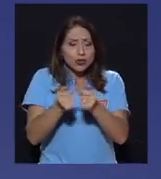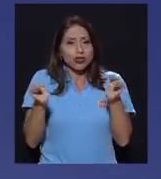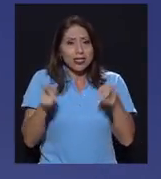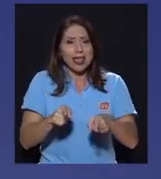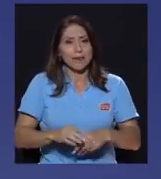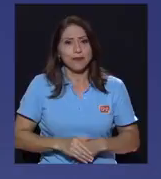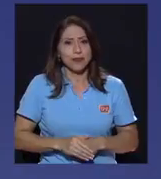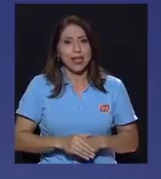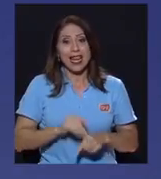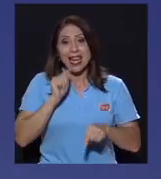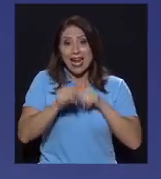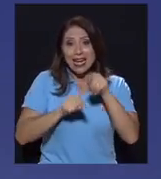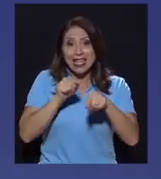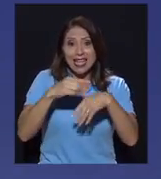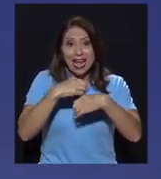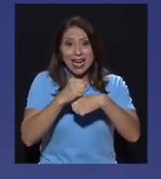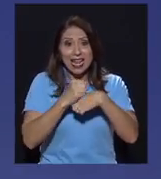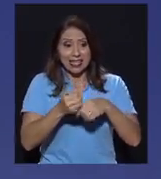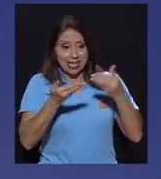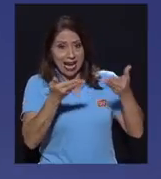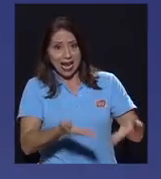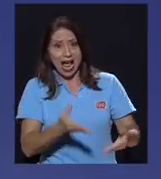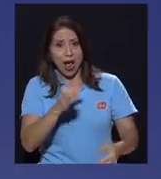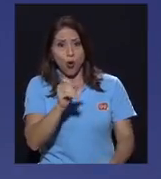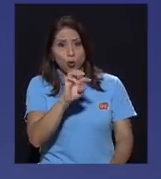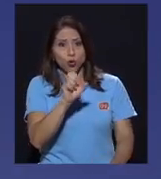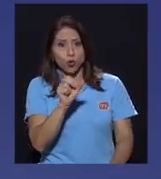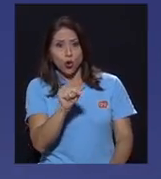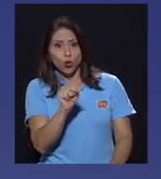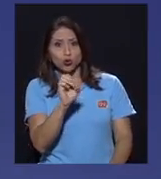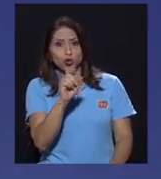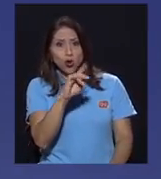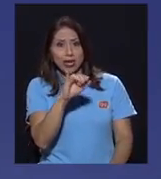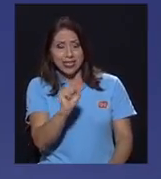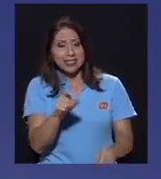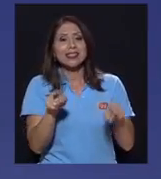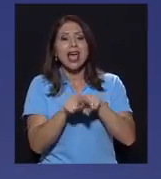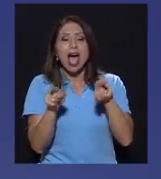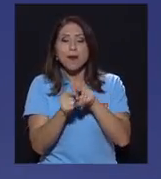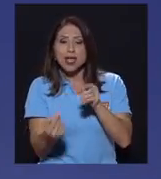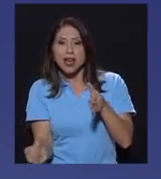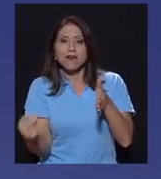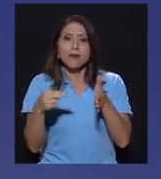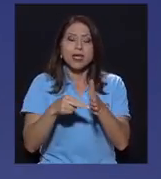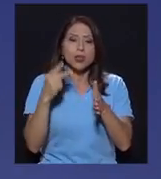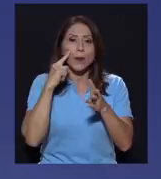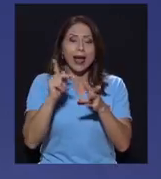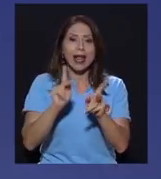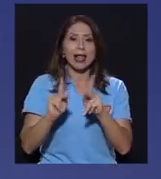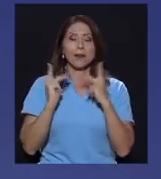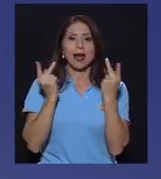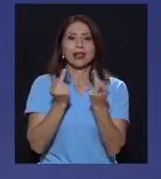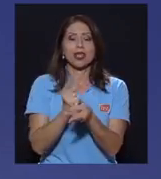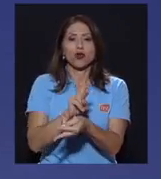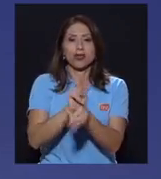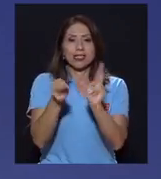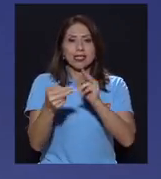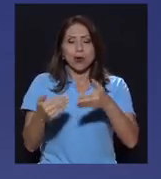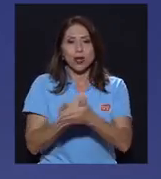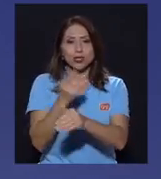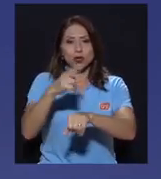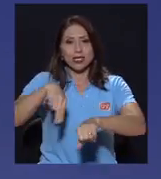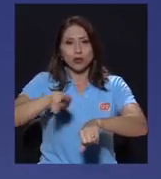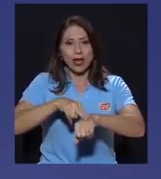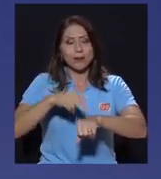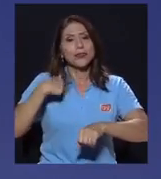crítica que le hice outón solís acá en la mesa le repito para el caso de también del partido restauración nacional creo